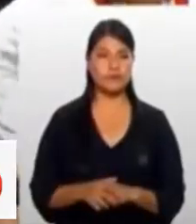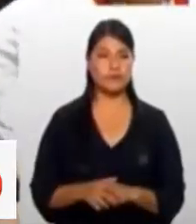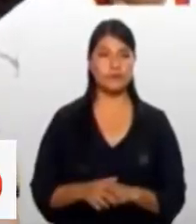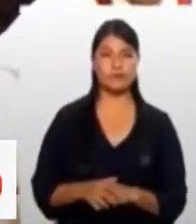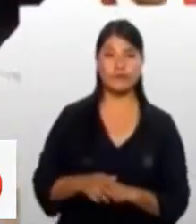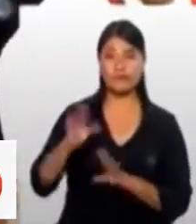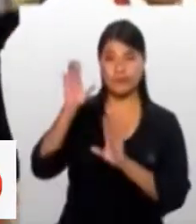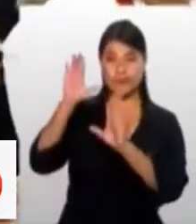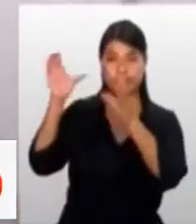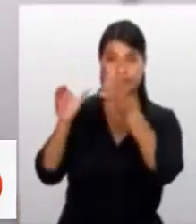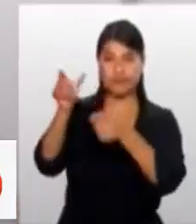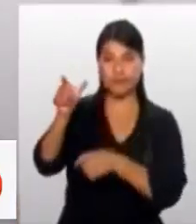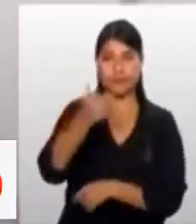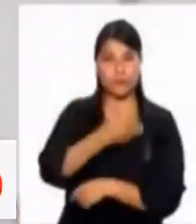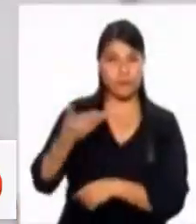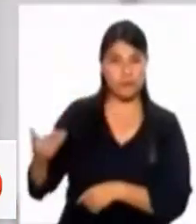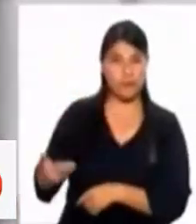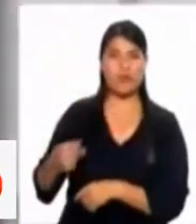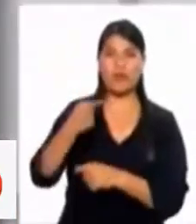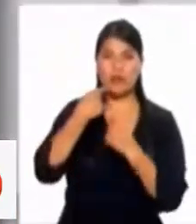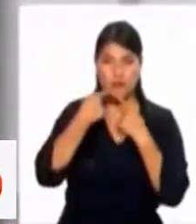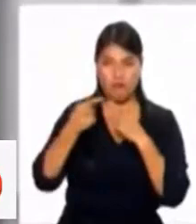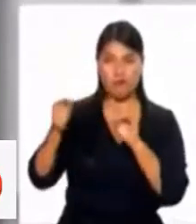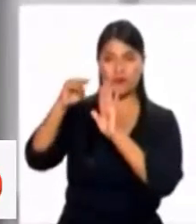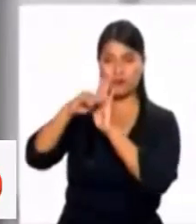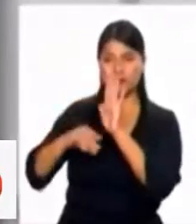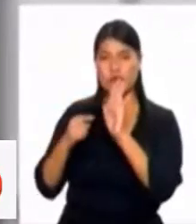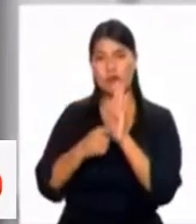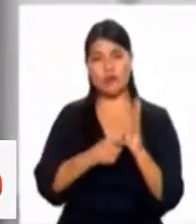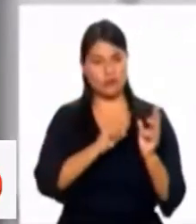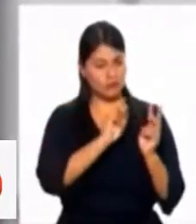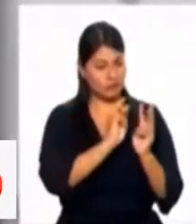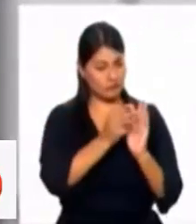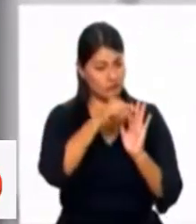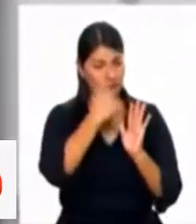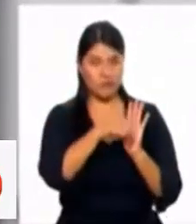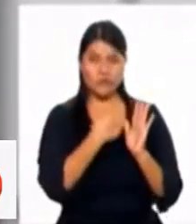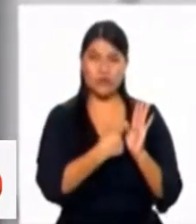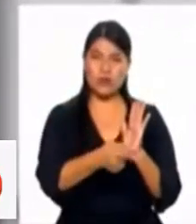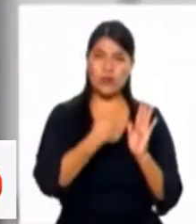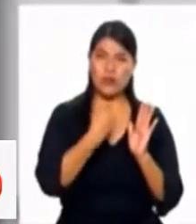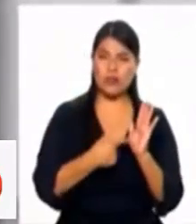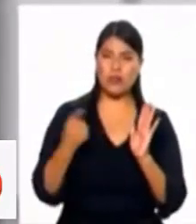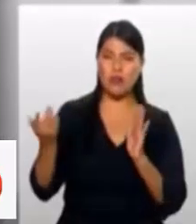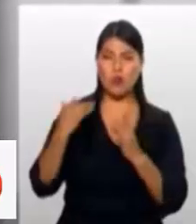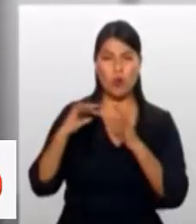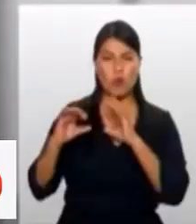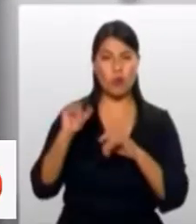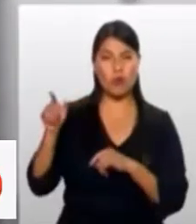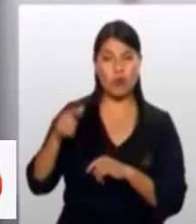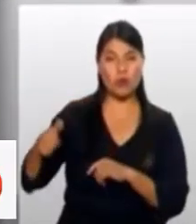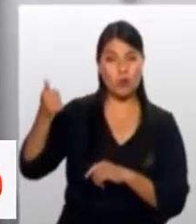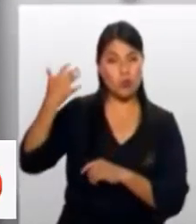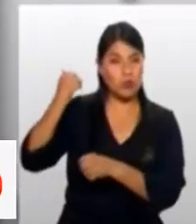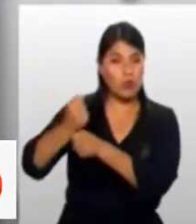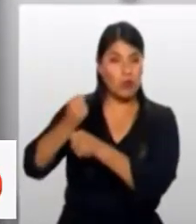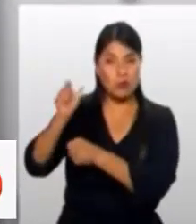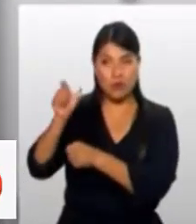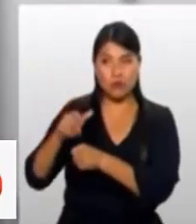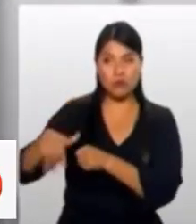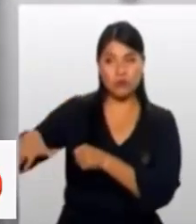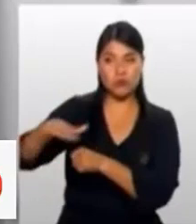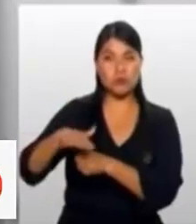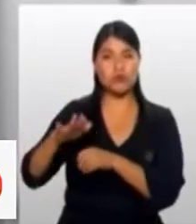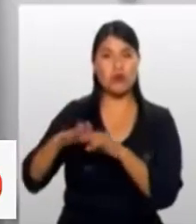el presidente del Congreso, Alejandro Soto, rechazó las expresiones de los chats propalados por un medio de comunicación donde un equipo de trabajadores